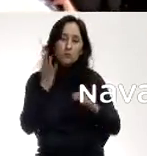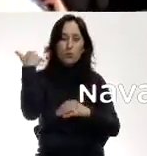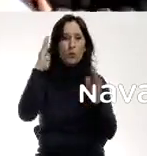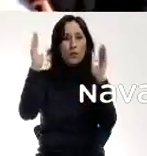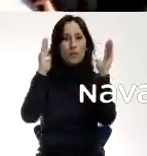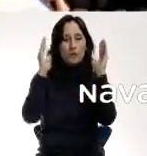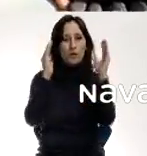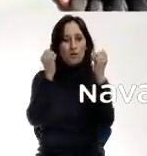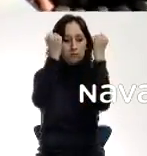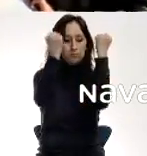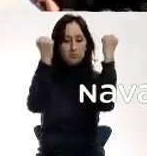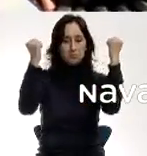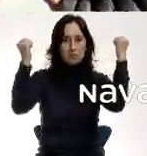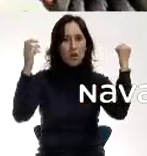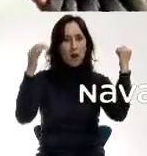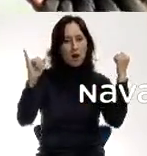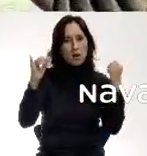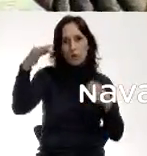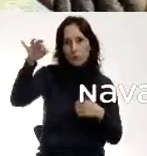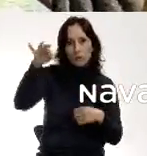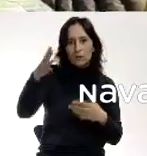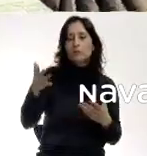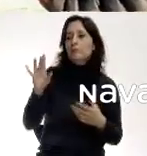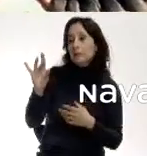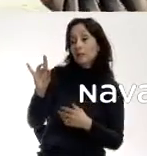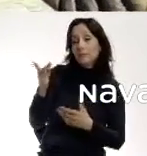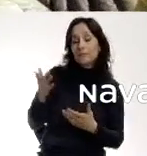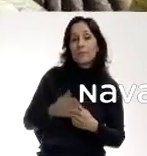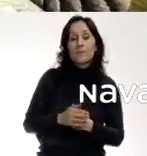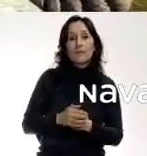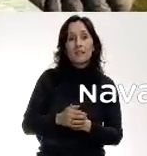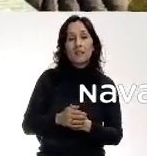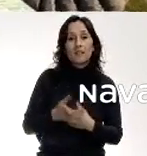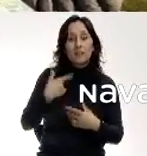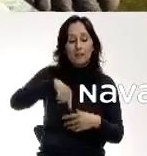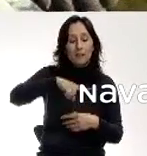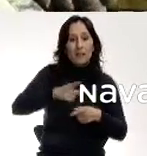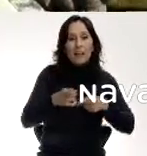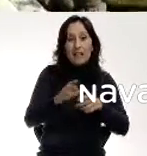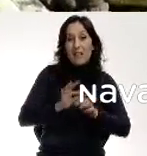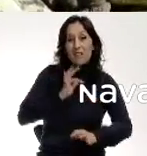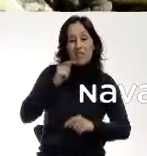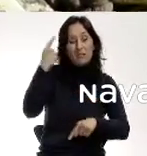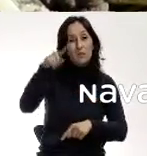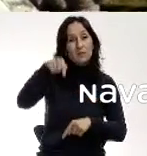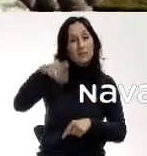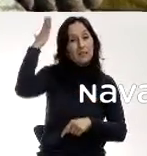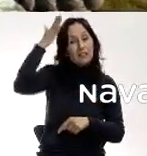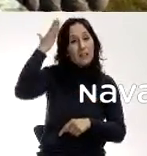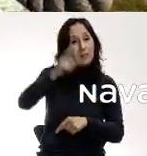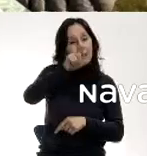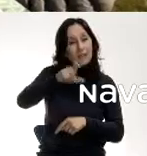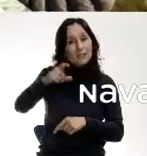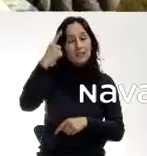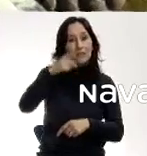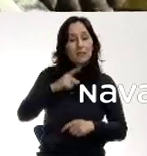época. Eso es. Bueno, a veces también paradojas de la historia. En estas guerras civiles, sobre todo aquí los que somos navarros, que conocemos